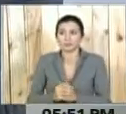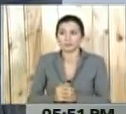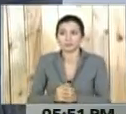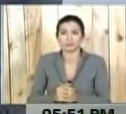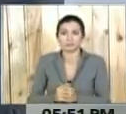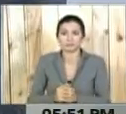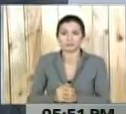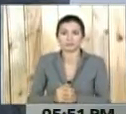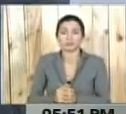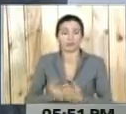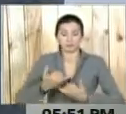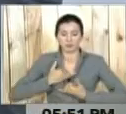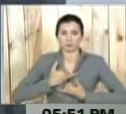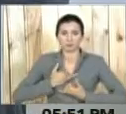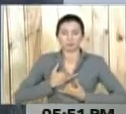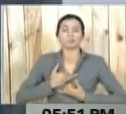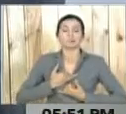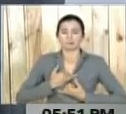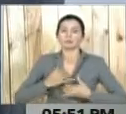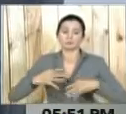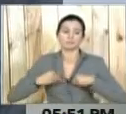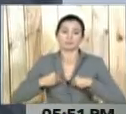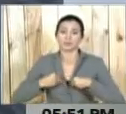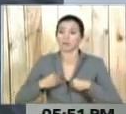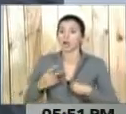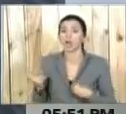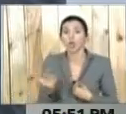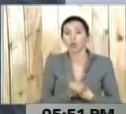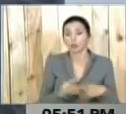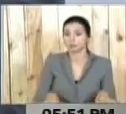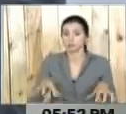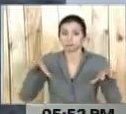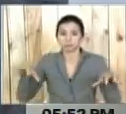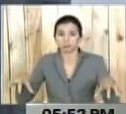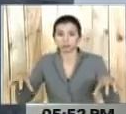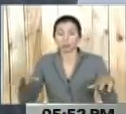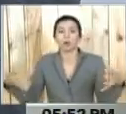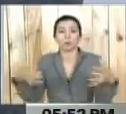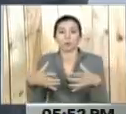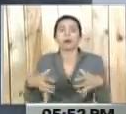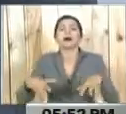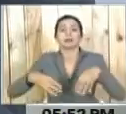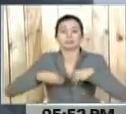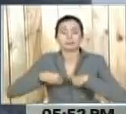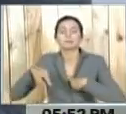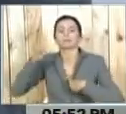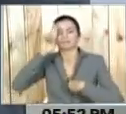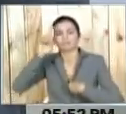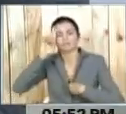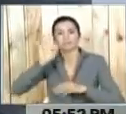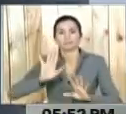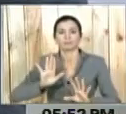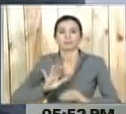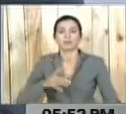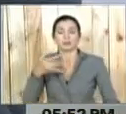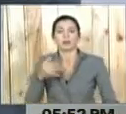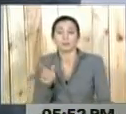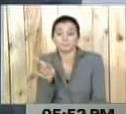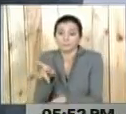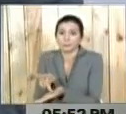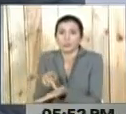que debemos hacernos de parte y parte de que hay una presencia